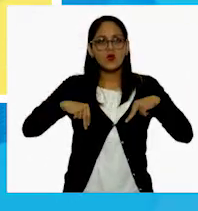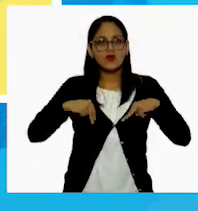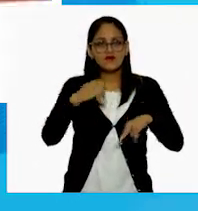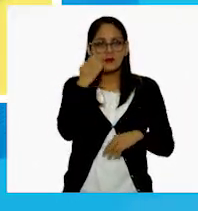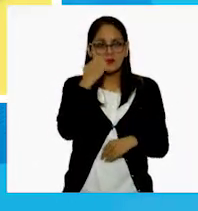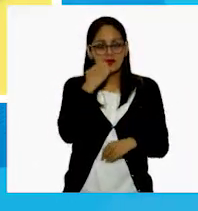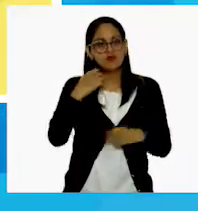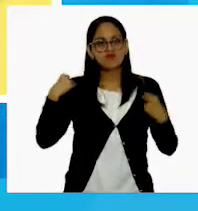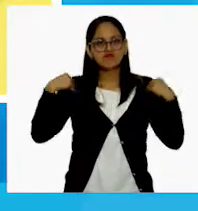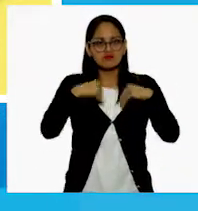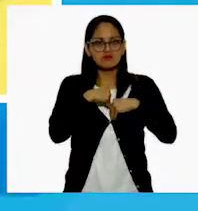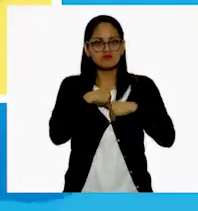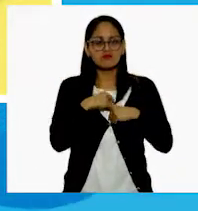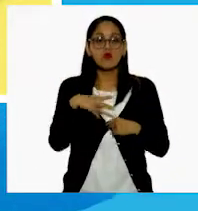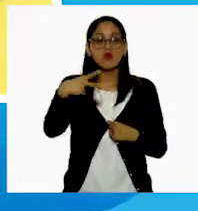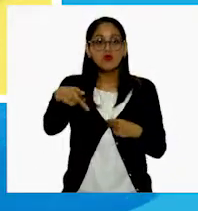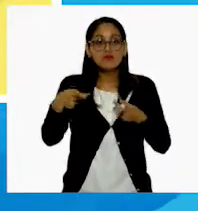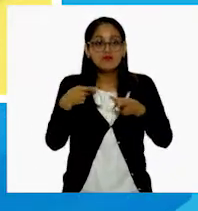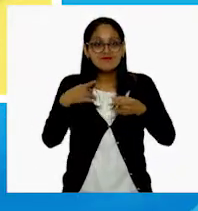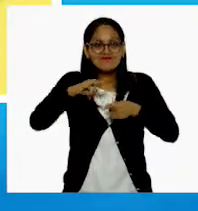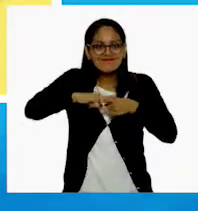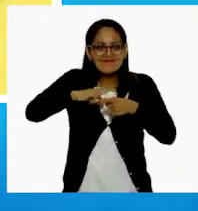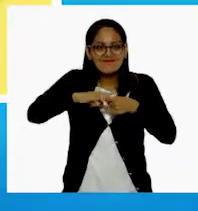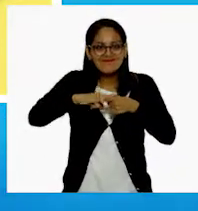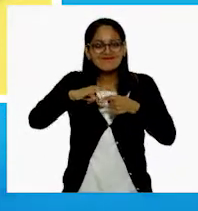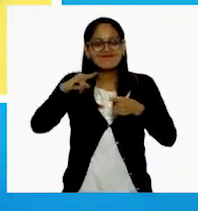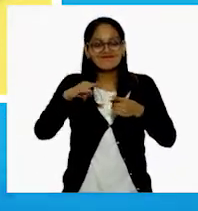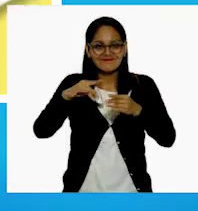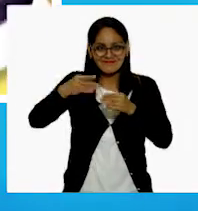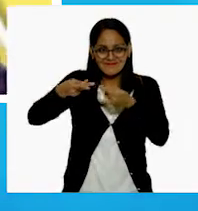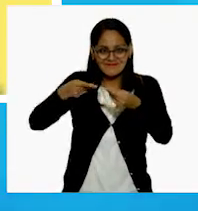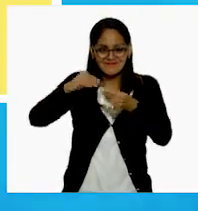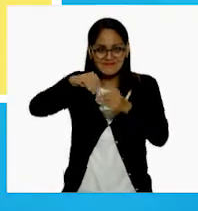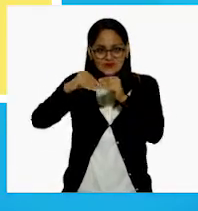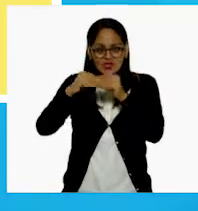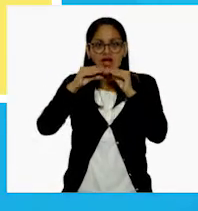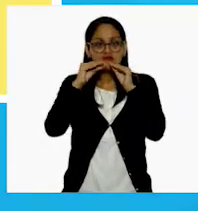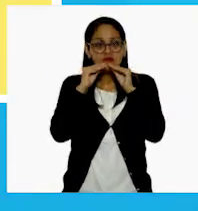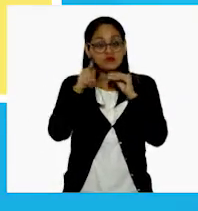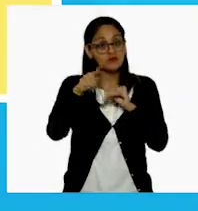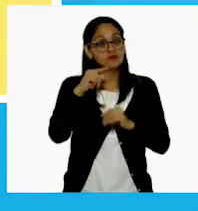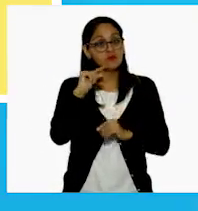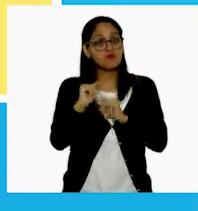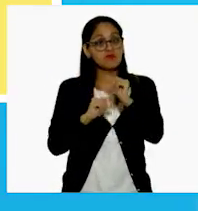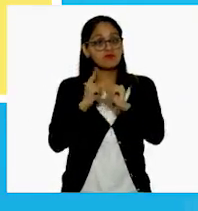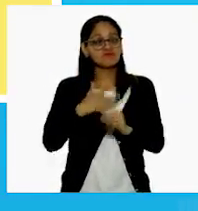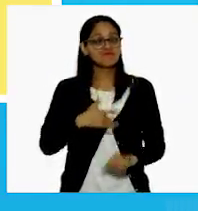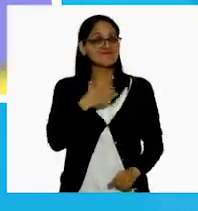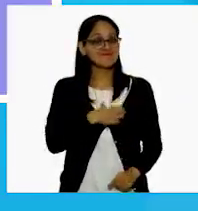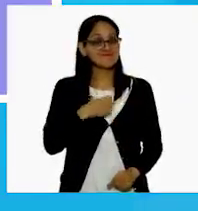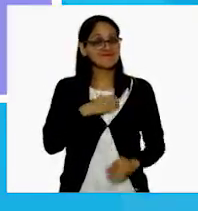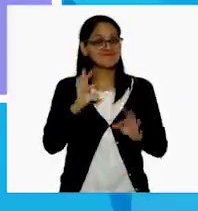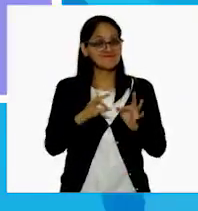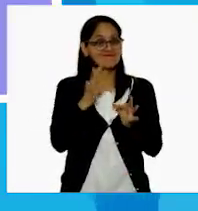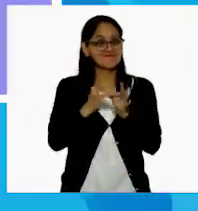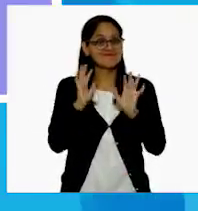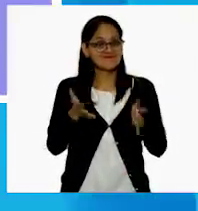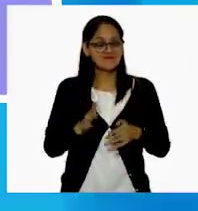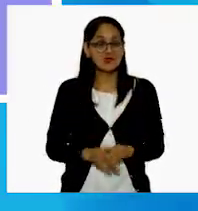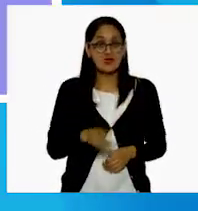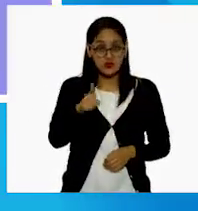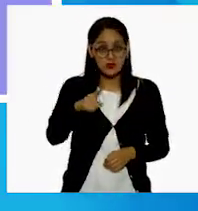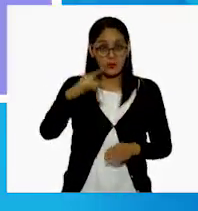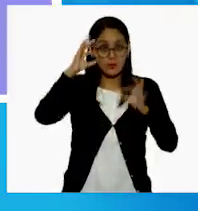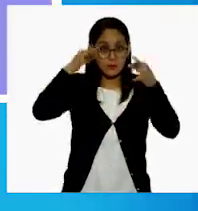o prepararte el sándwich que tanto te gusta son logros que seguro te hacen sentir muy bien. Si te conoces y